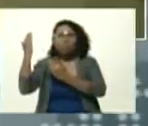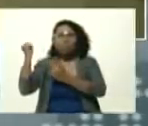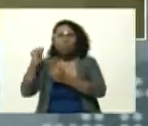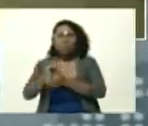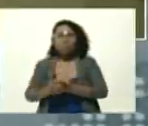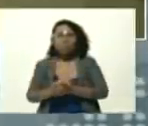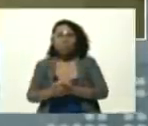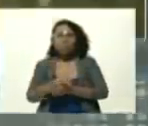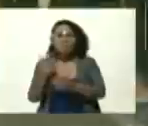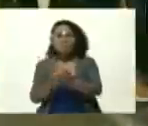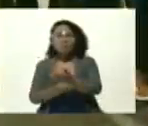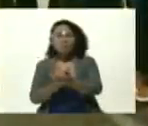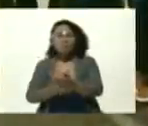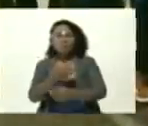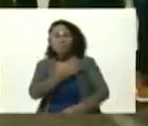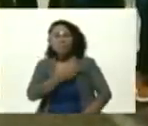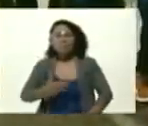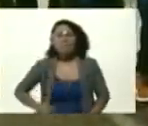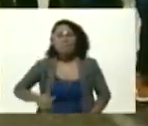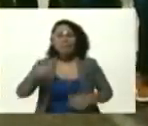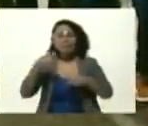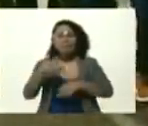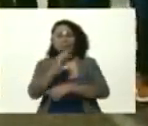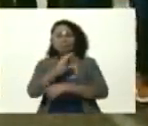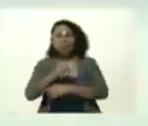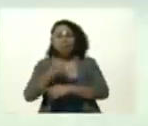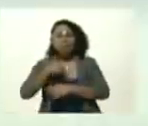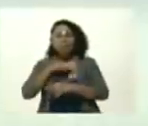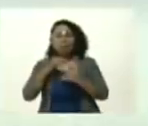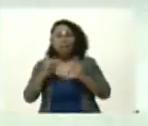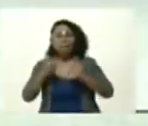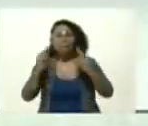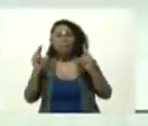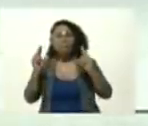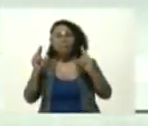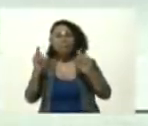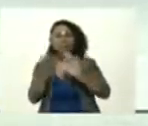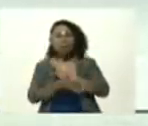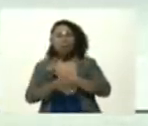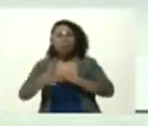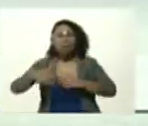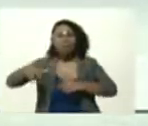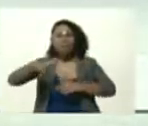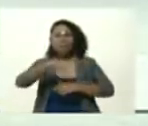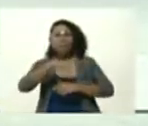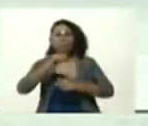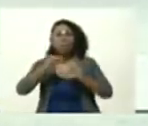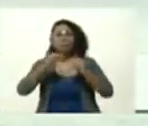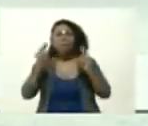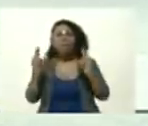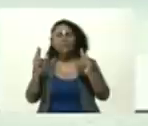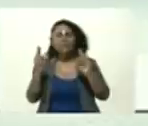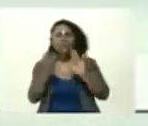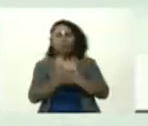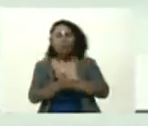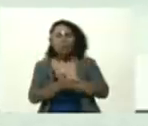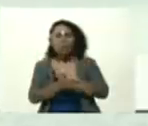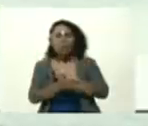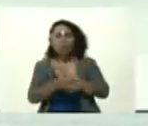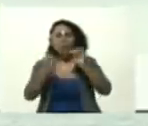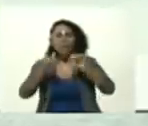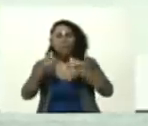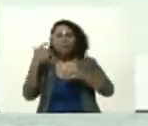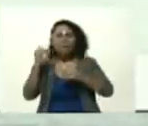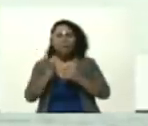Buenas, hermano presidente, desde el sur, y aquí estamos en el puente sobre el lago, puente Rafael Urdaneta, el coloso. Aquí tenemos